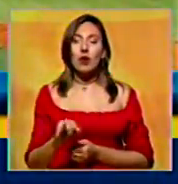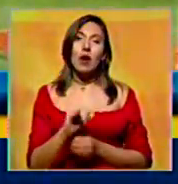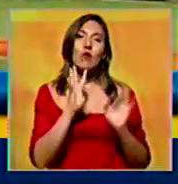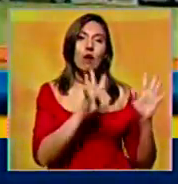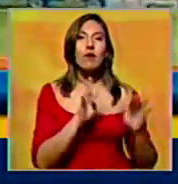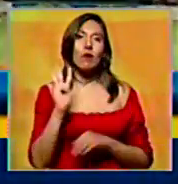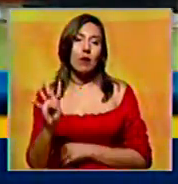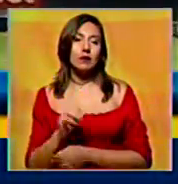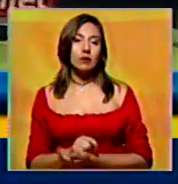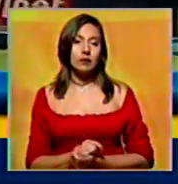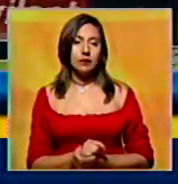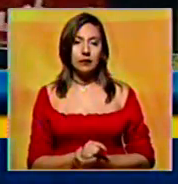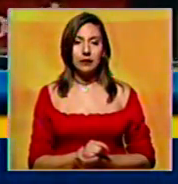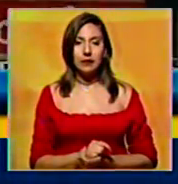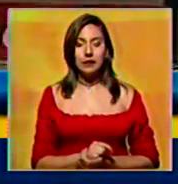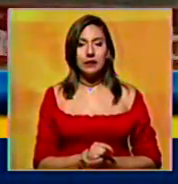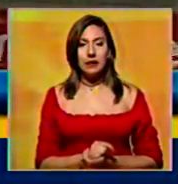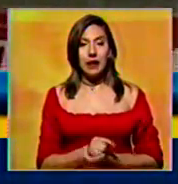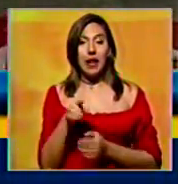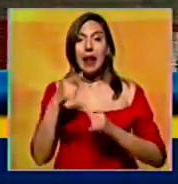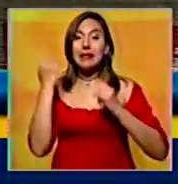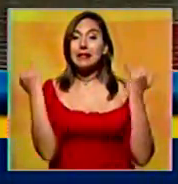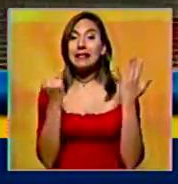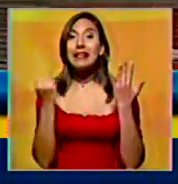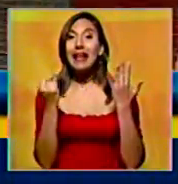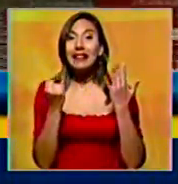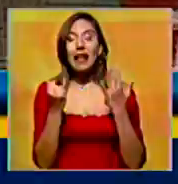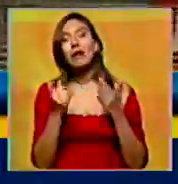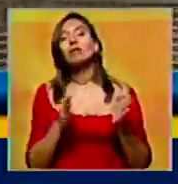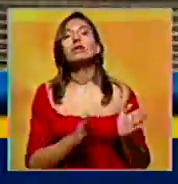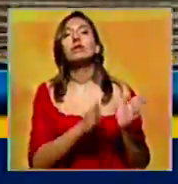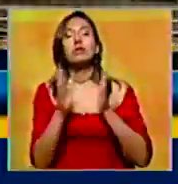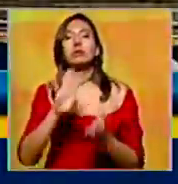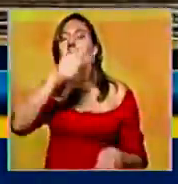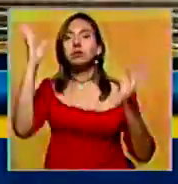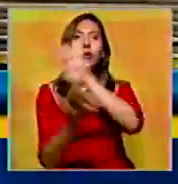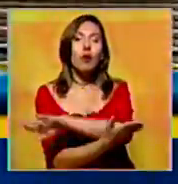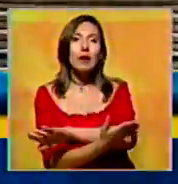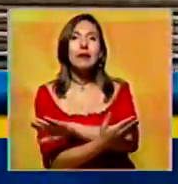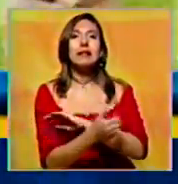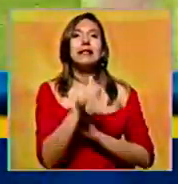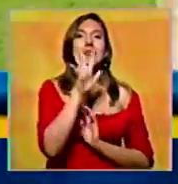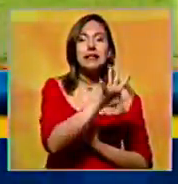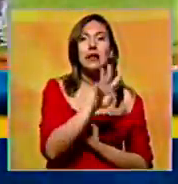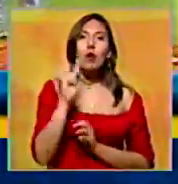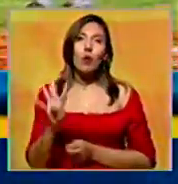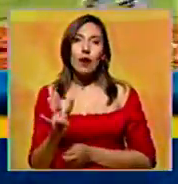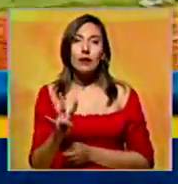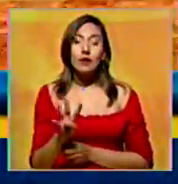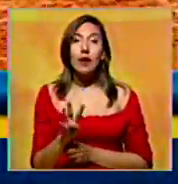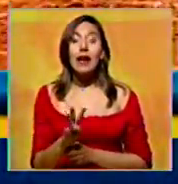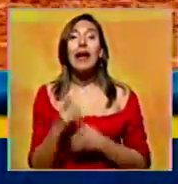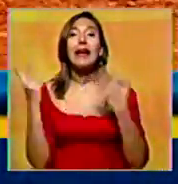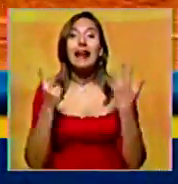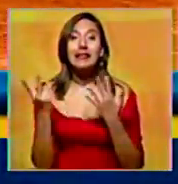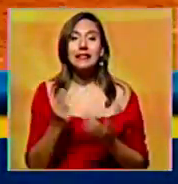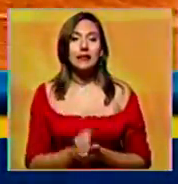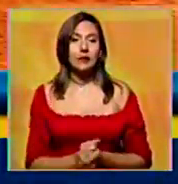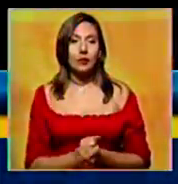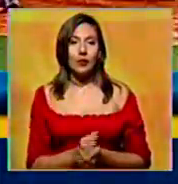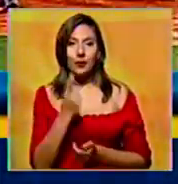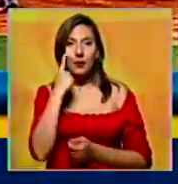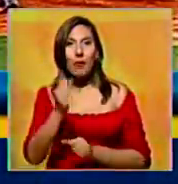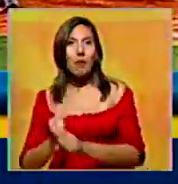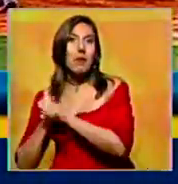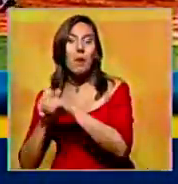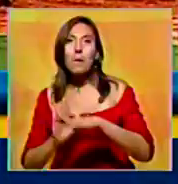Ford conectó un triple barrebases en la sexta entrada para voltear la pizarra a favor de los turcos 5-4. Y luego, en el séptimo, Ramón Hernández, lo veíamos conectando